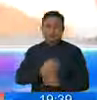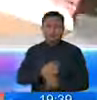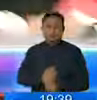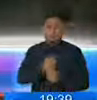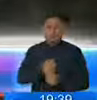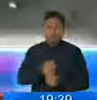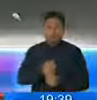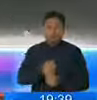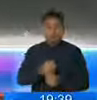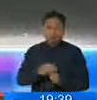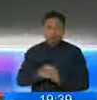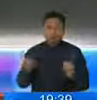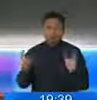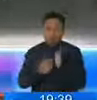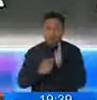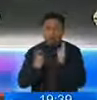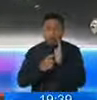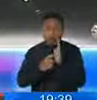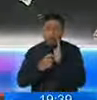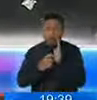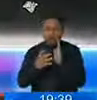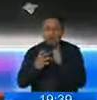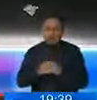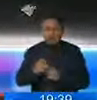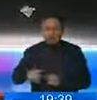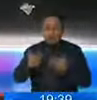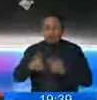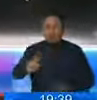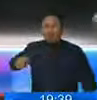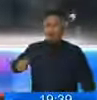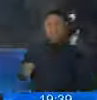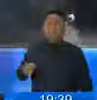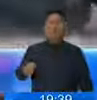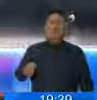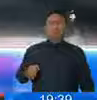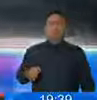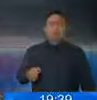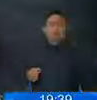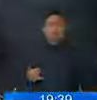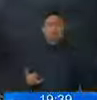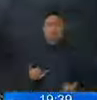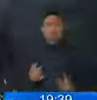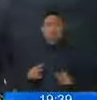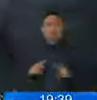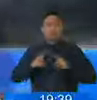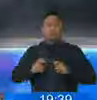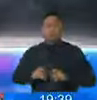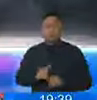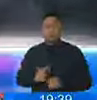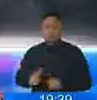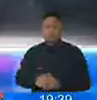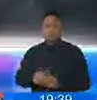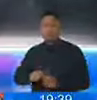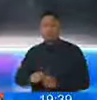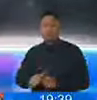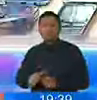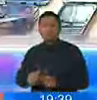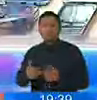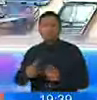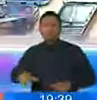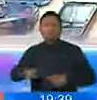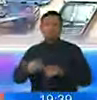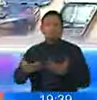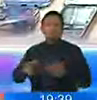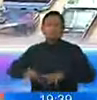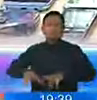que llevan en las prendas y prácticamente pueden salir sin ser detectadas. Las investigaciones determinarán en qué otro tipo de actos podrían